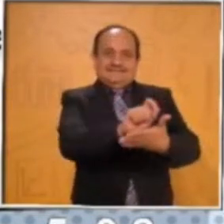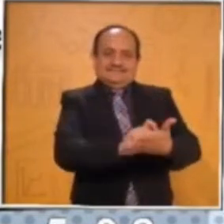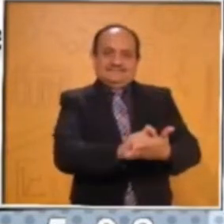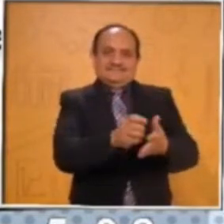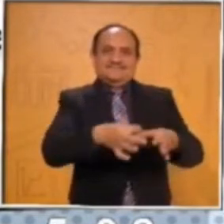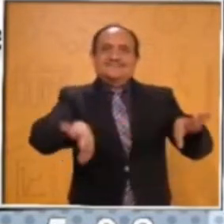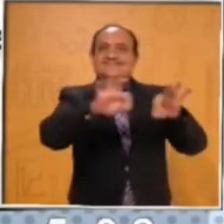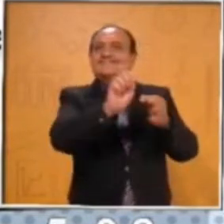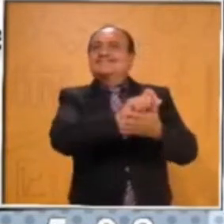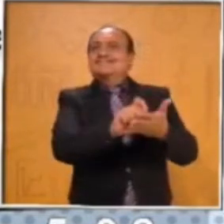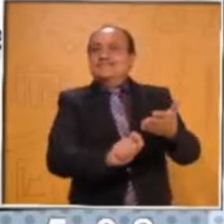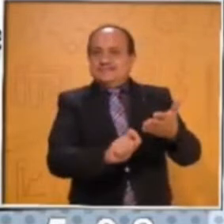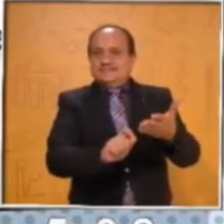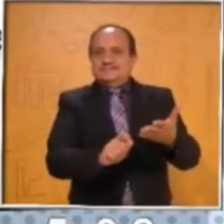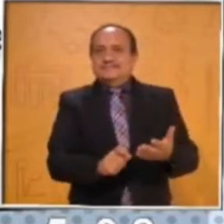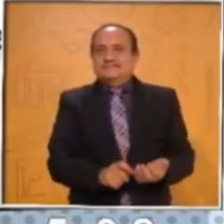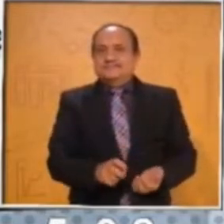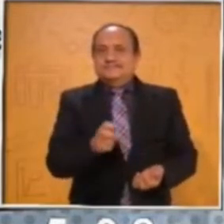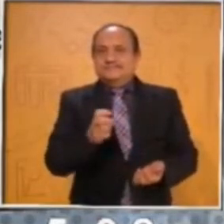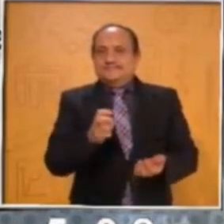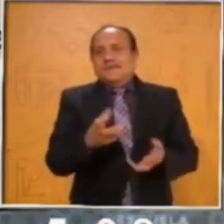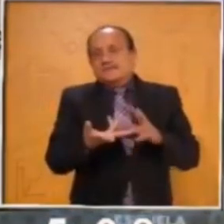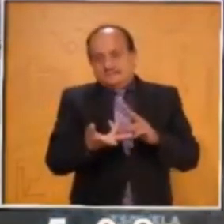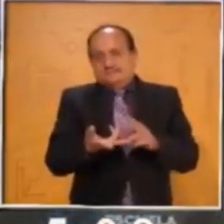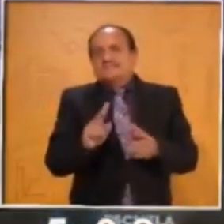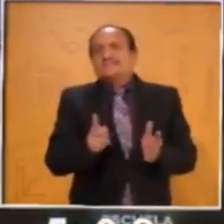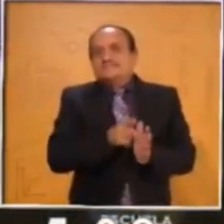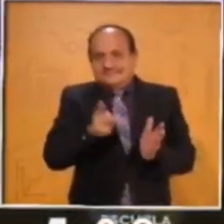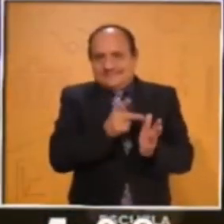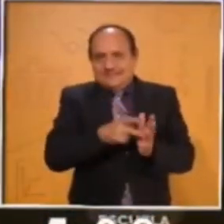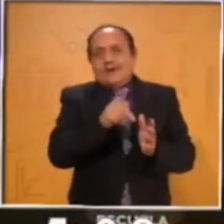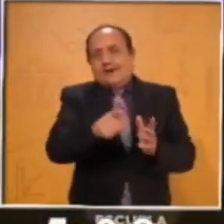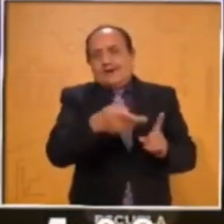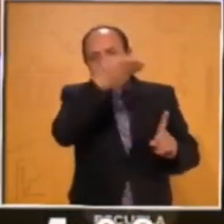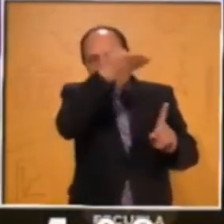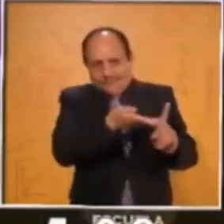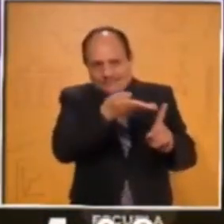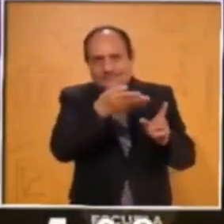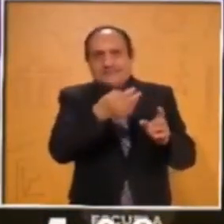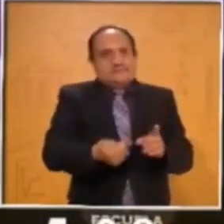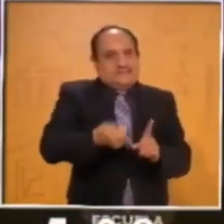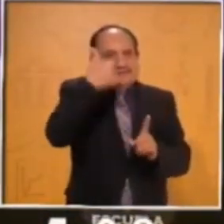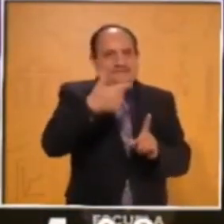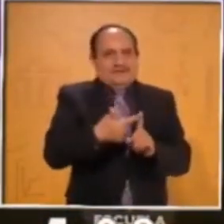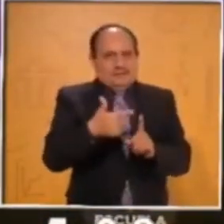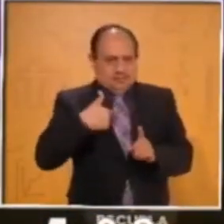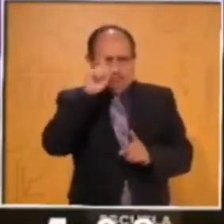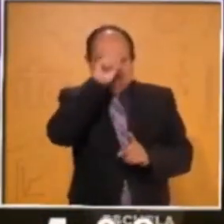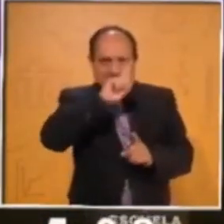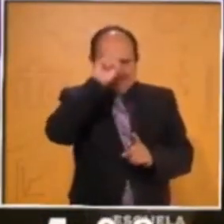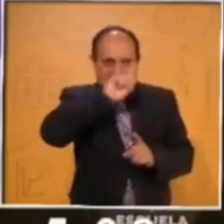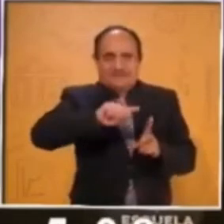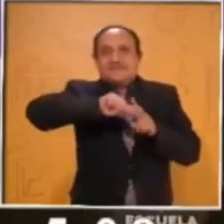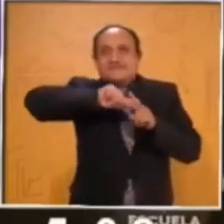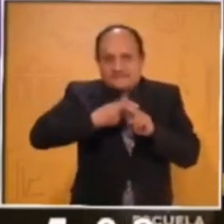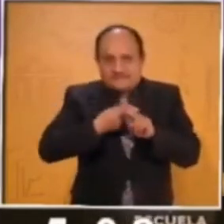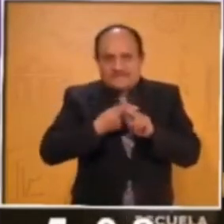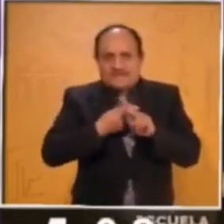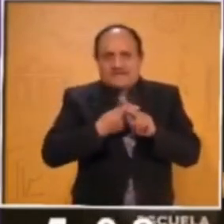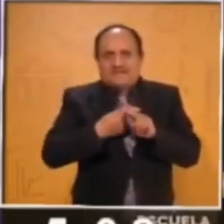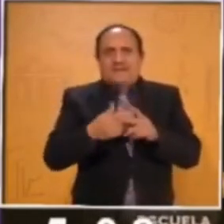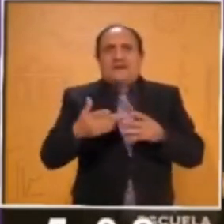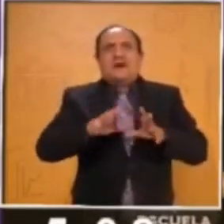a los, válgame la redundancia, al protagonista de su cómic. ¿Qué les recomiendo yo? Que empiecen desde un